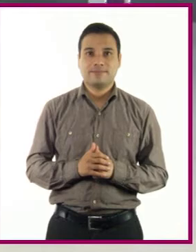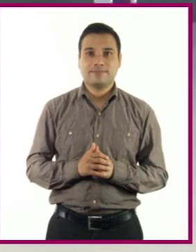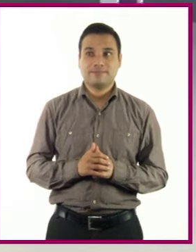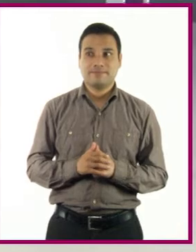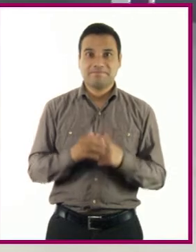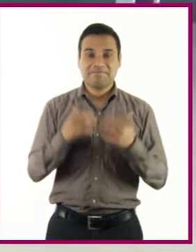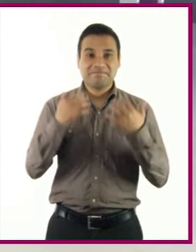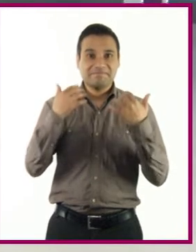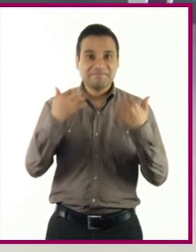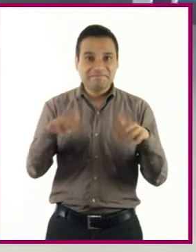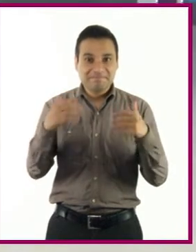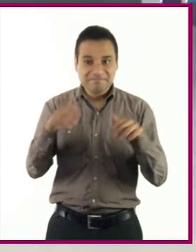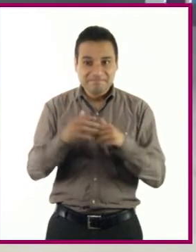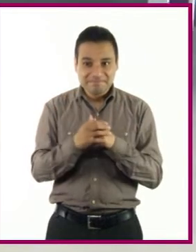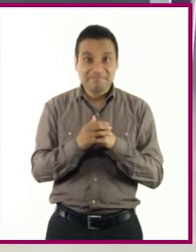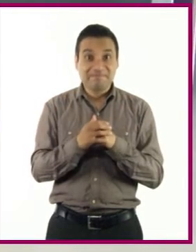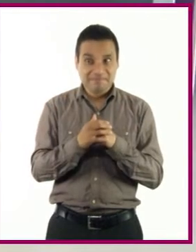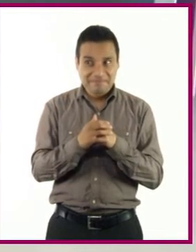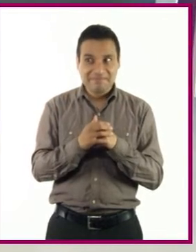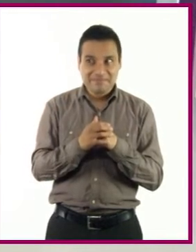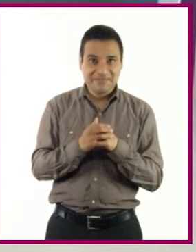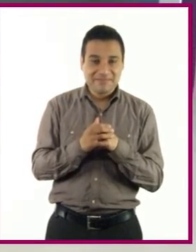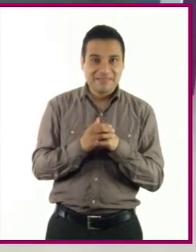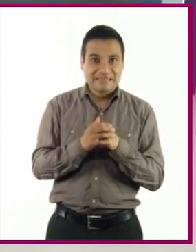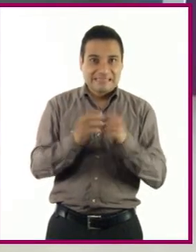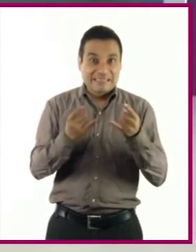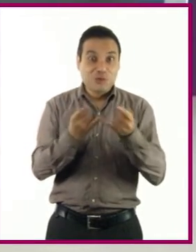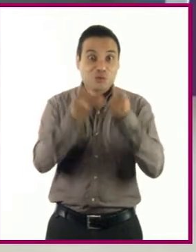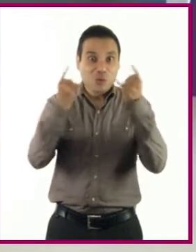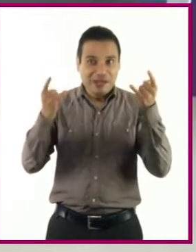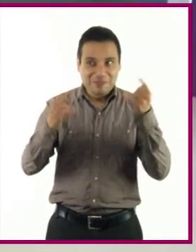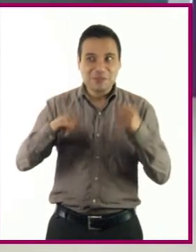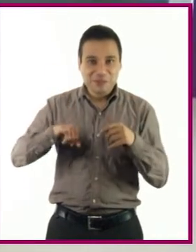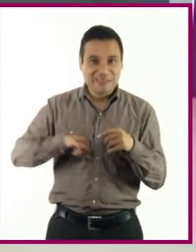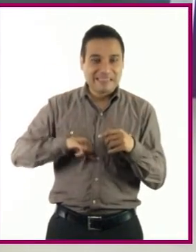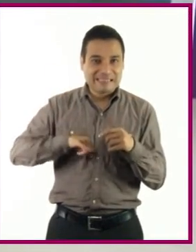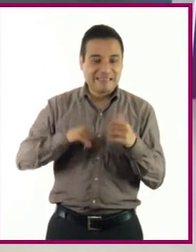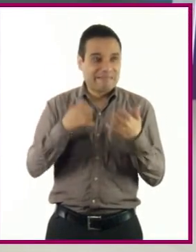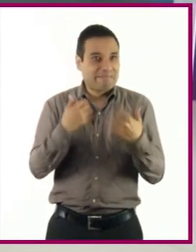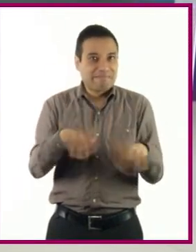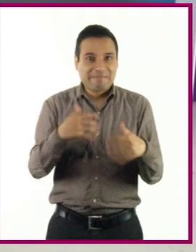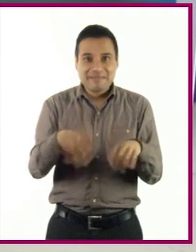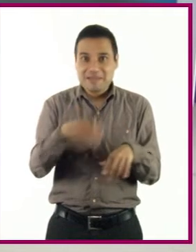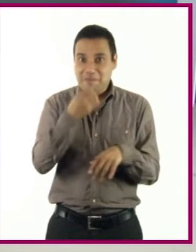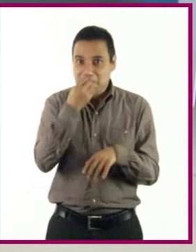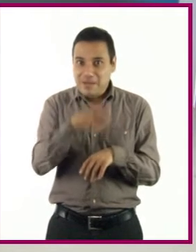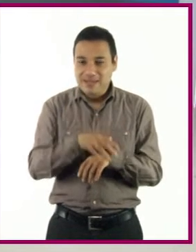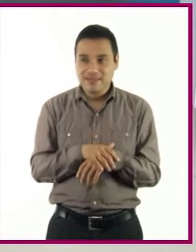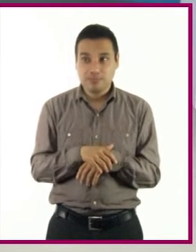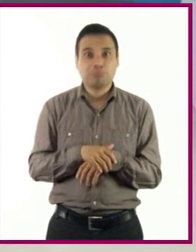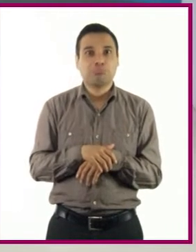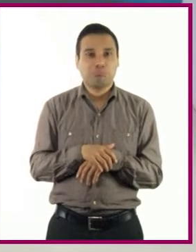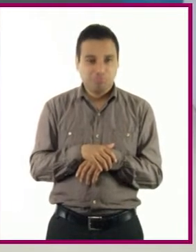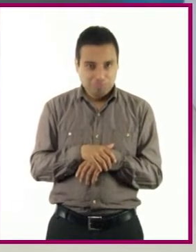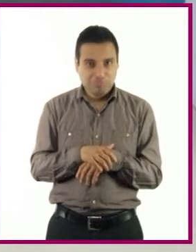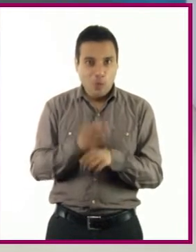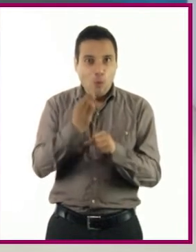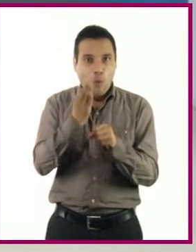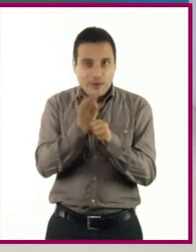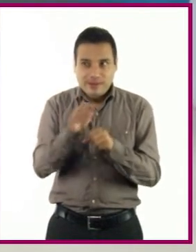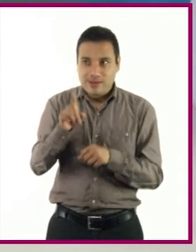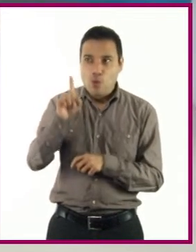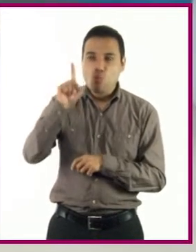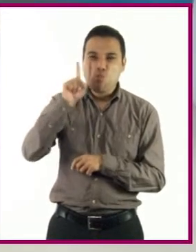Vaya, maestra, qué visita tan interesante tuvimos en esta sesión. Es verdad, Nadia. Ha sido increíble poder conocer a una